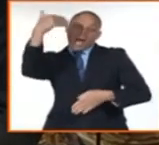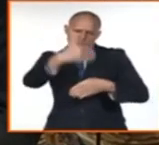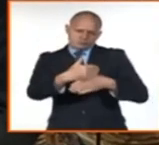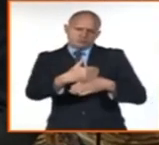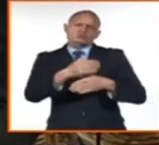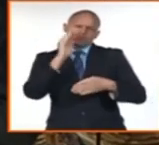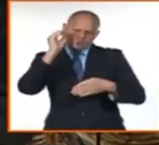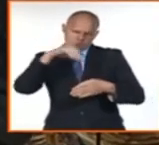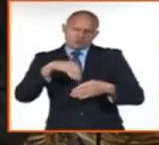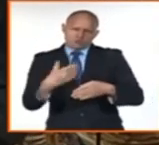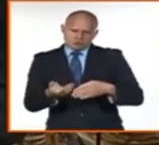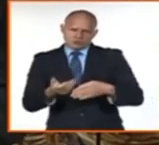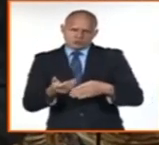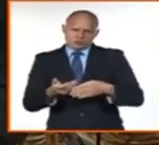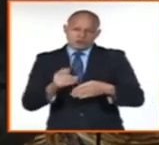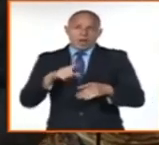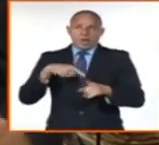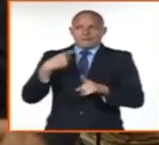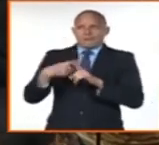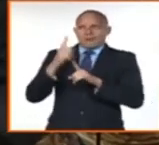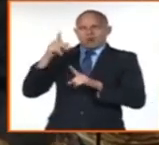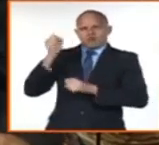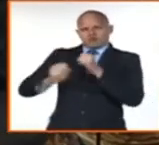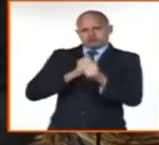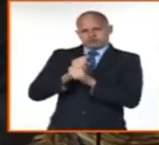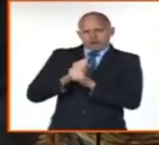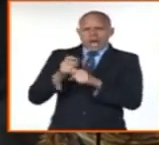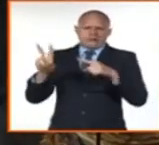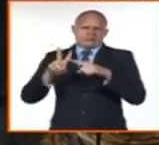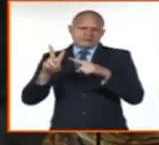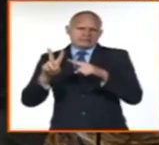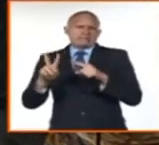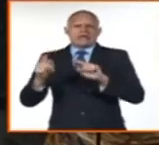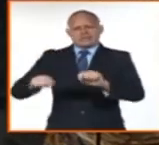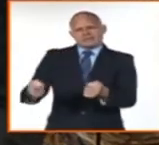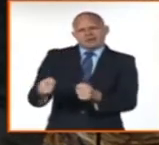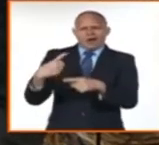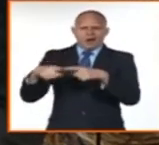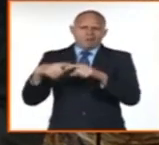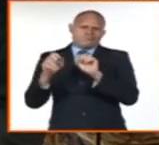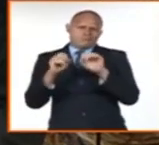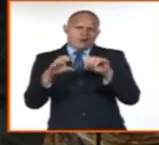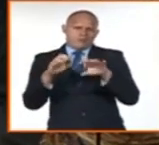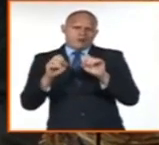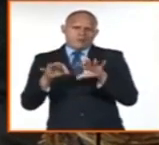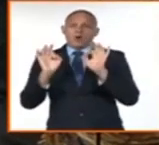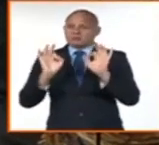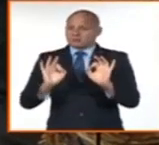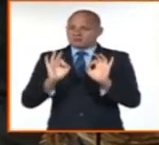con guerra mediática, sin redes sociales en otro momento, pero guerra mediática. Cuba constantemente la han estado calumniando,